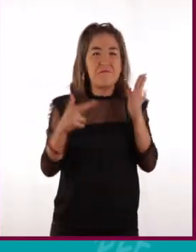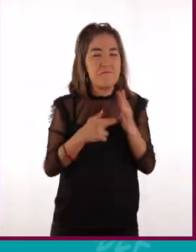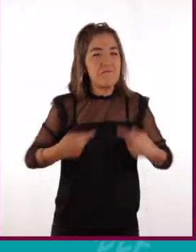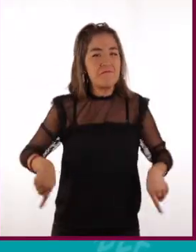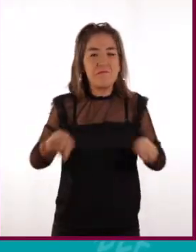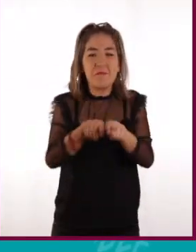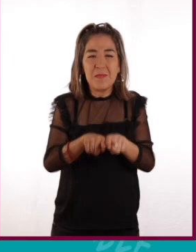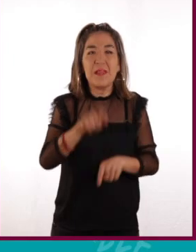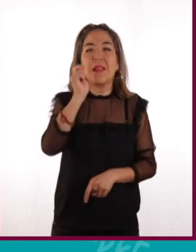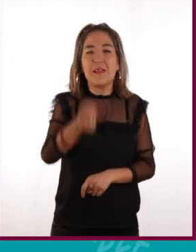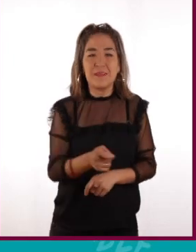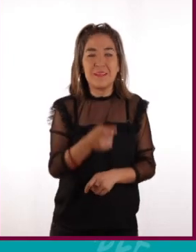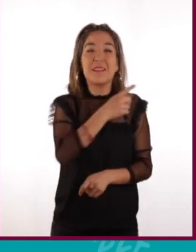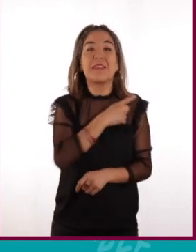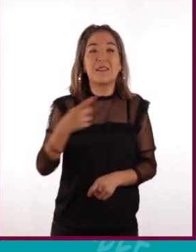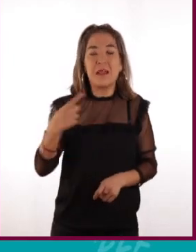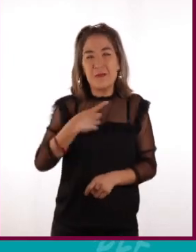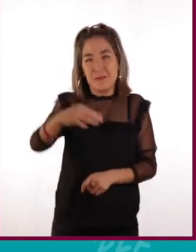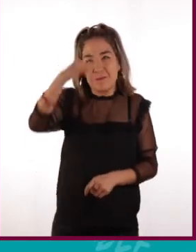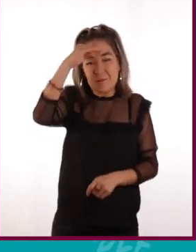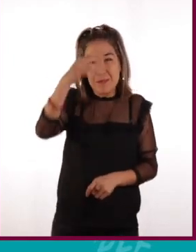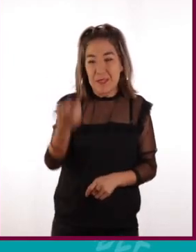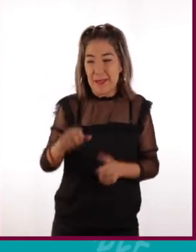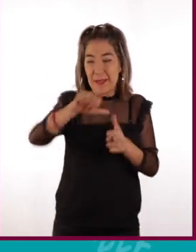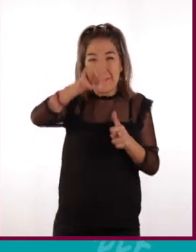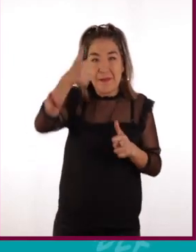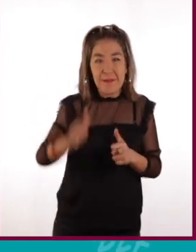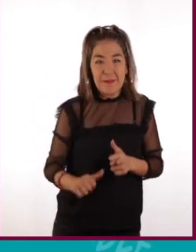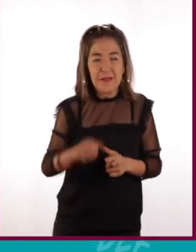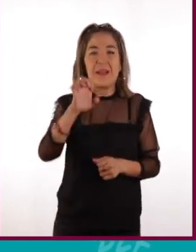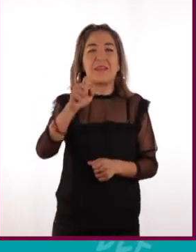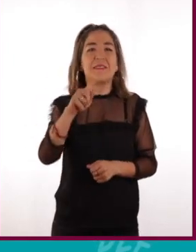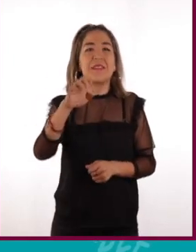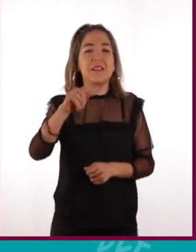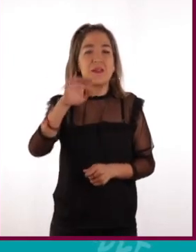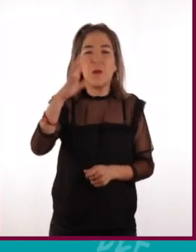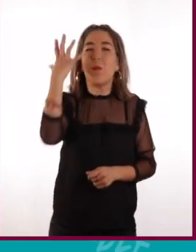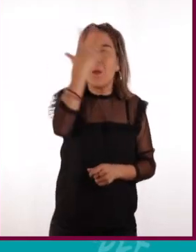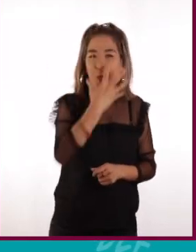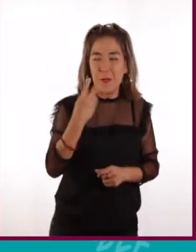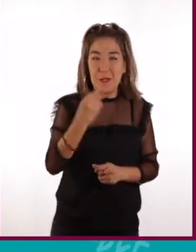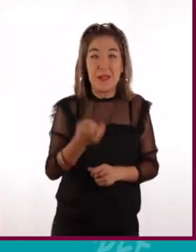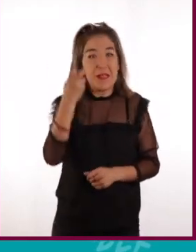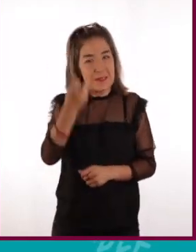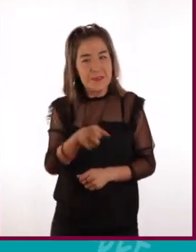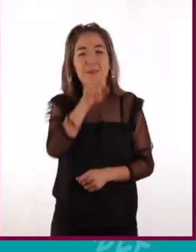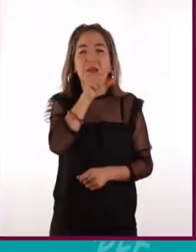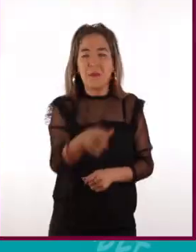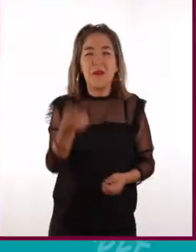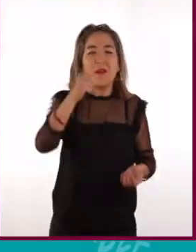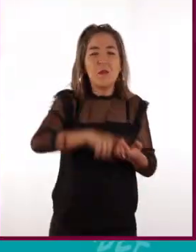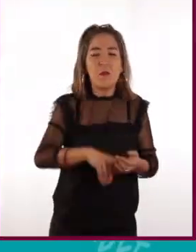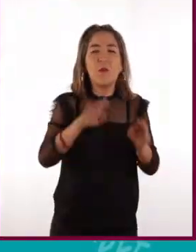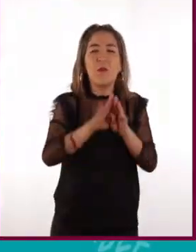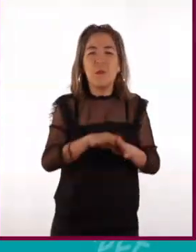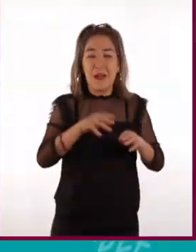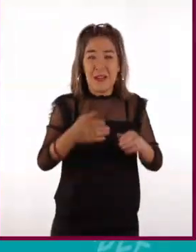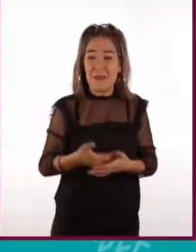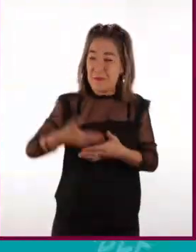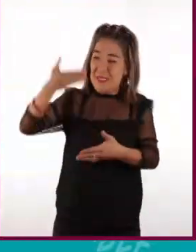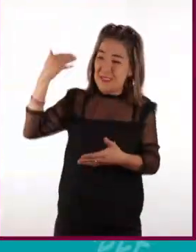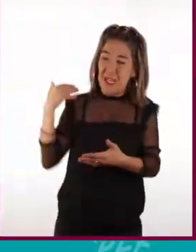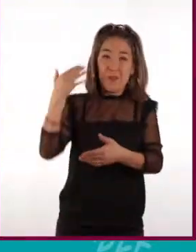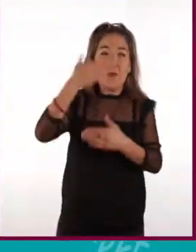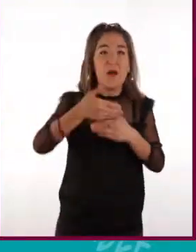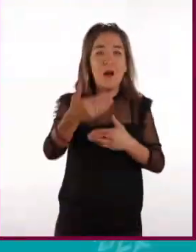mantenía reglas estrictas sobre lo que debía ser considerado artístico, estético y bello. Asimismo, esta ruptura